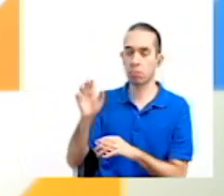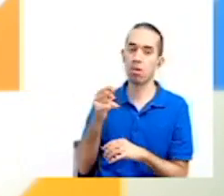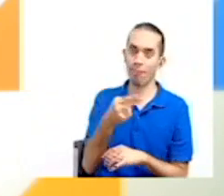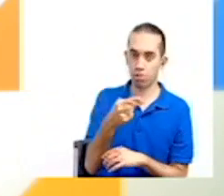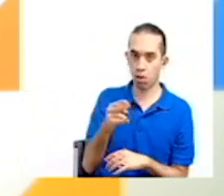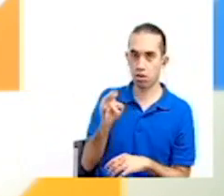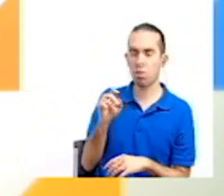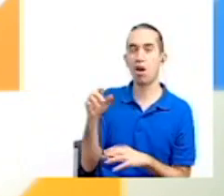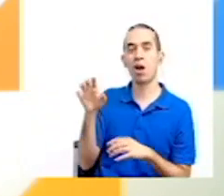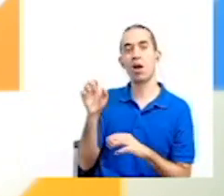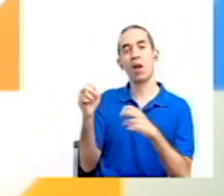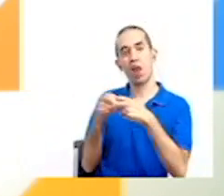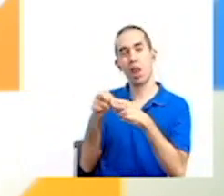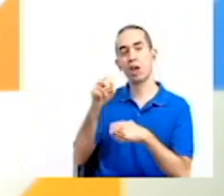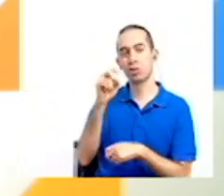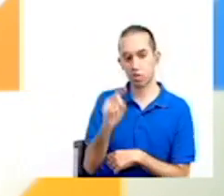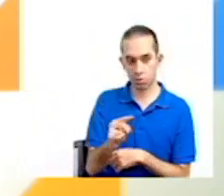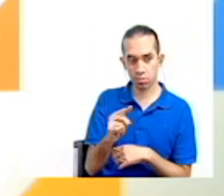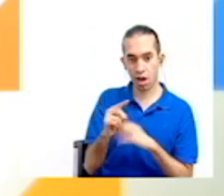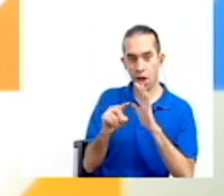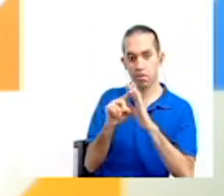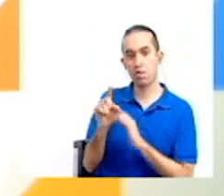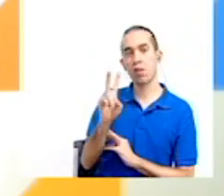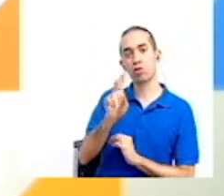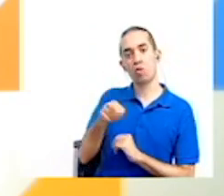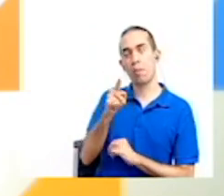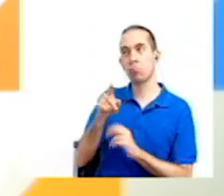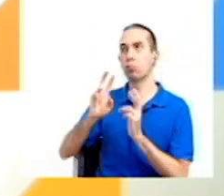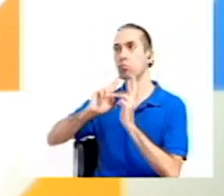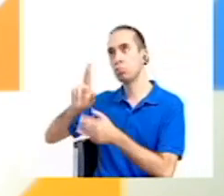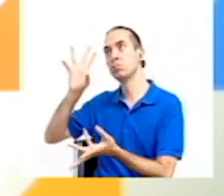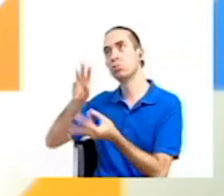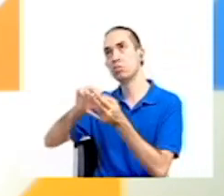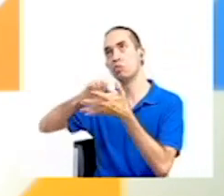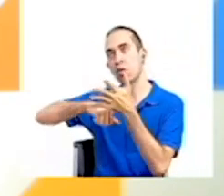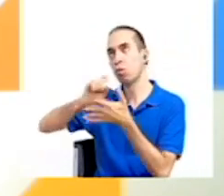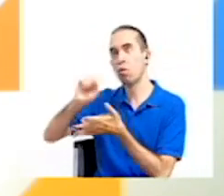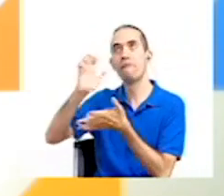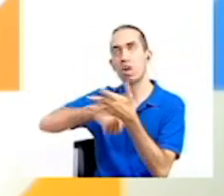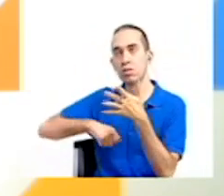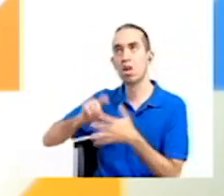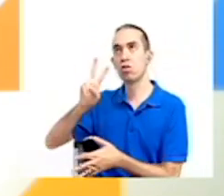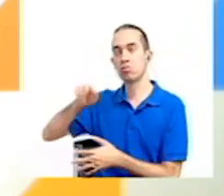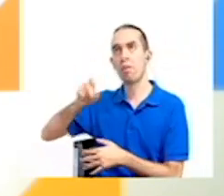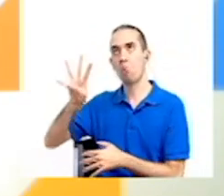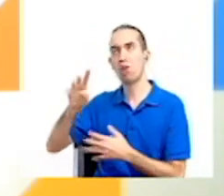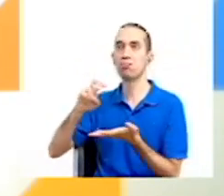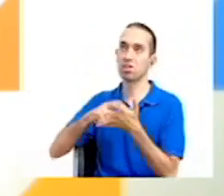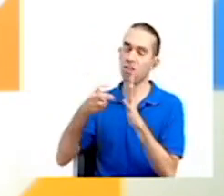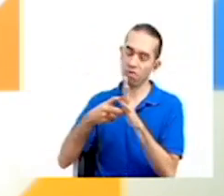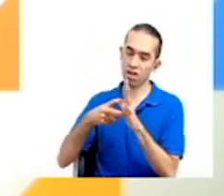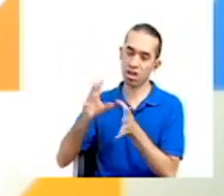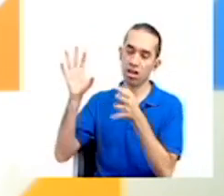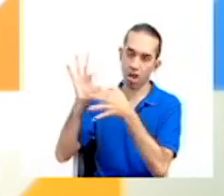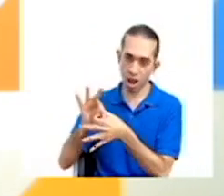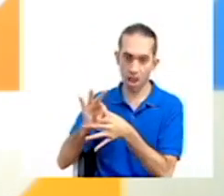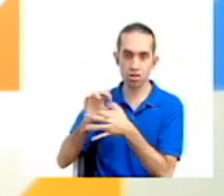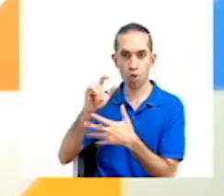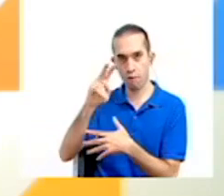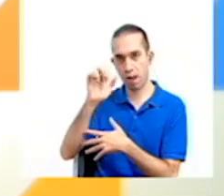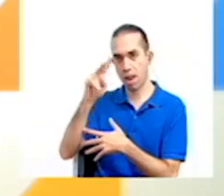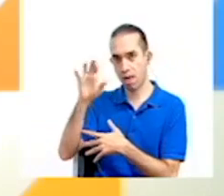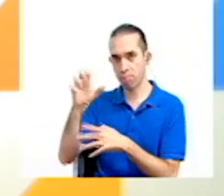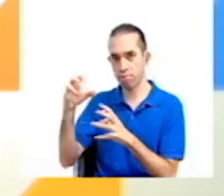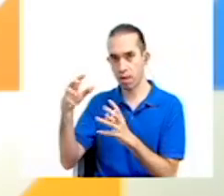2,1, la resta es de 1,4. Eso significa que es un enlace tipo covalente polar. Excelente,